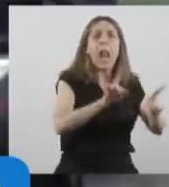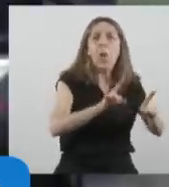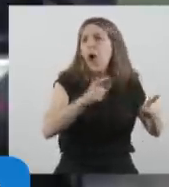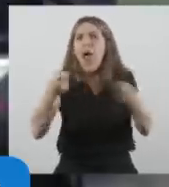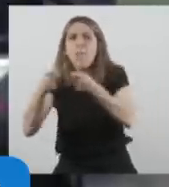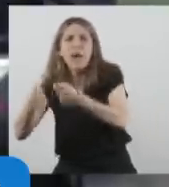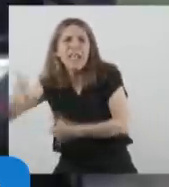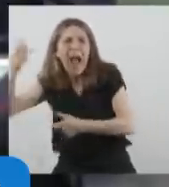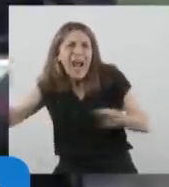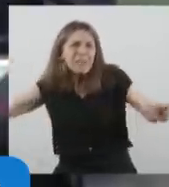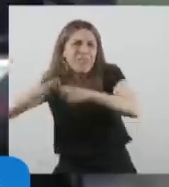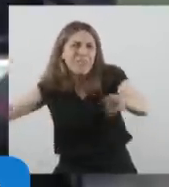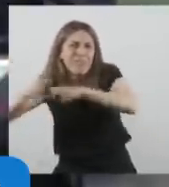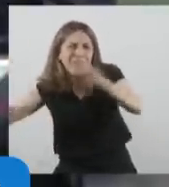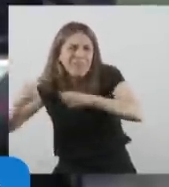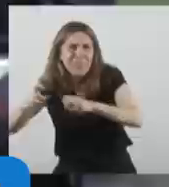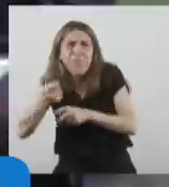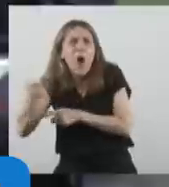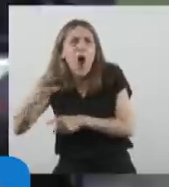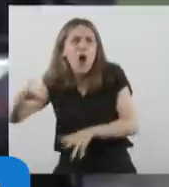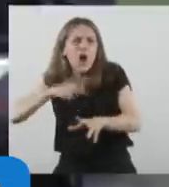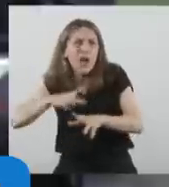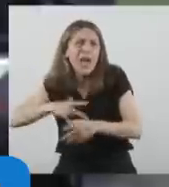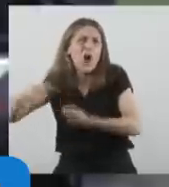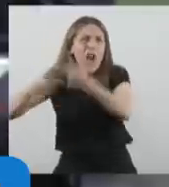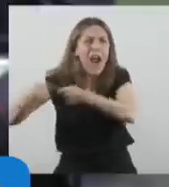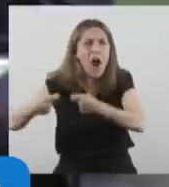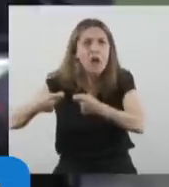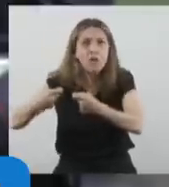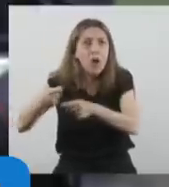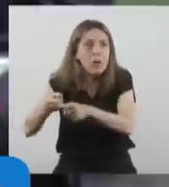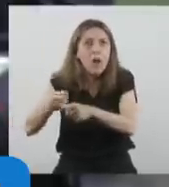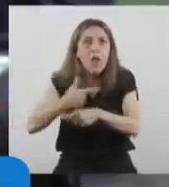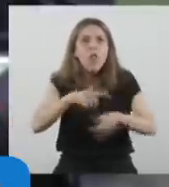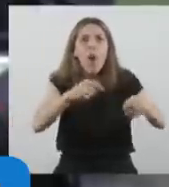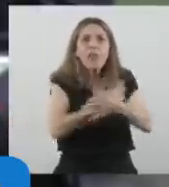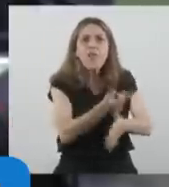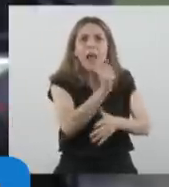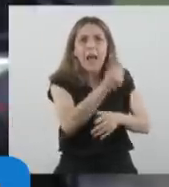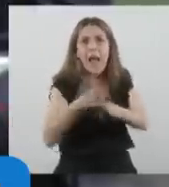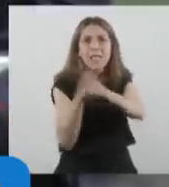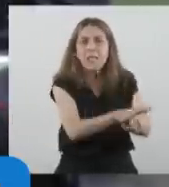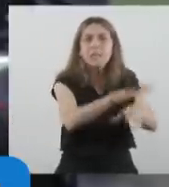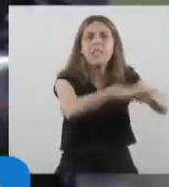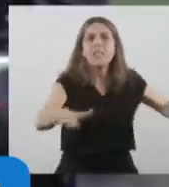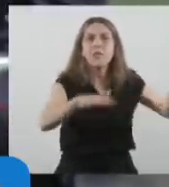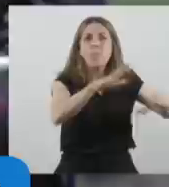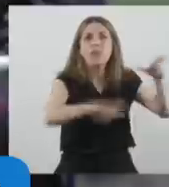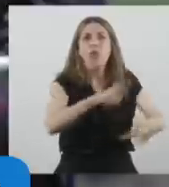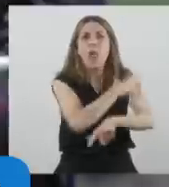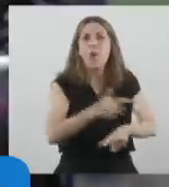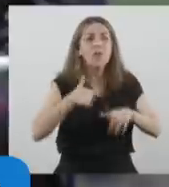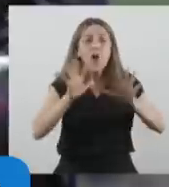los mejores negocios de unos pocos es el dolor de millones de argentinos y no voy a dejar que eso ocurra